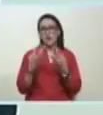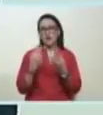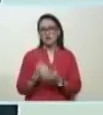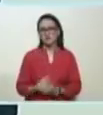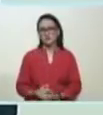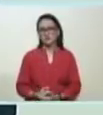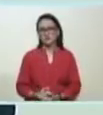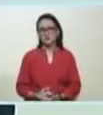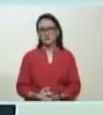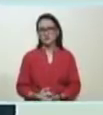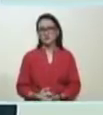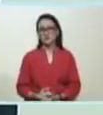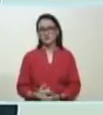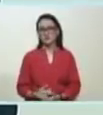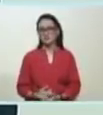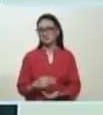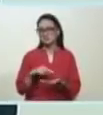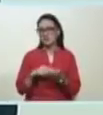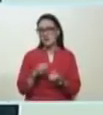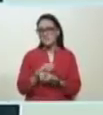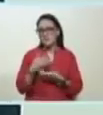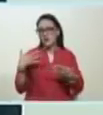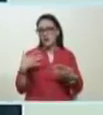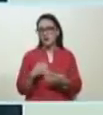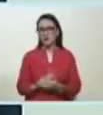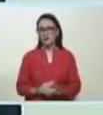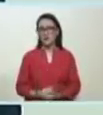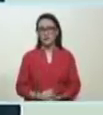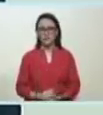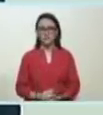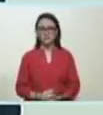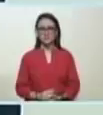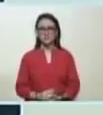Un milagro nos trae aquí. Un milagro.